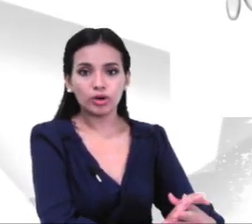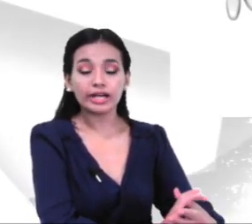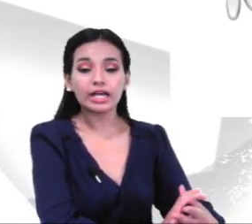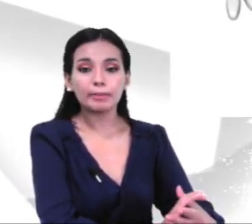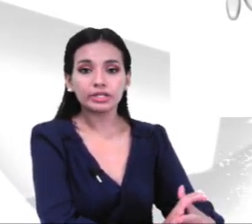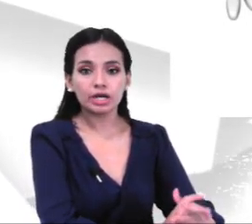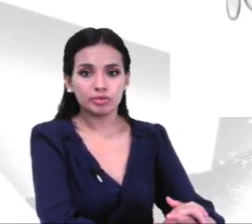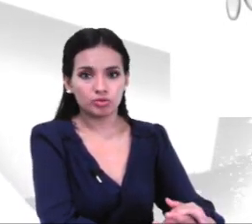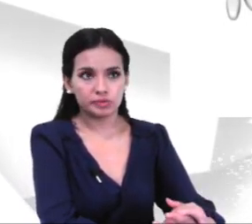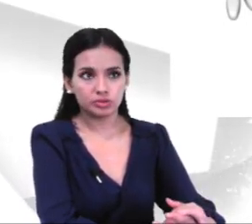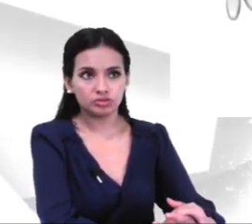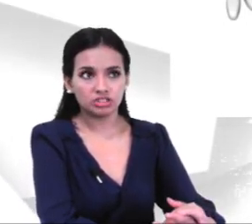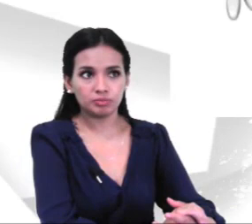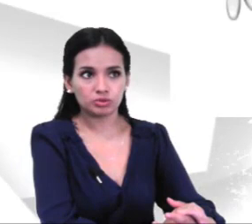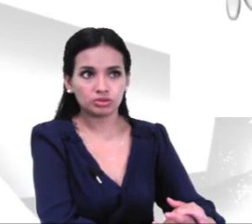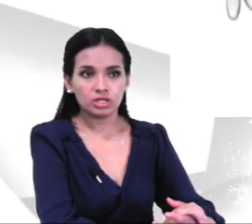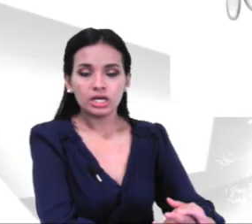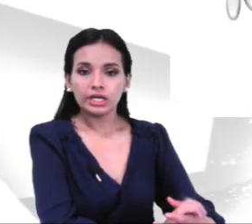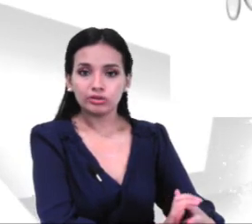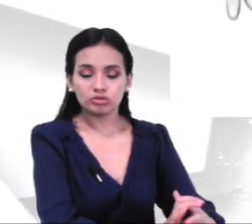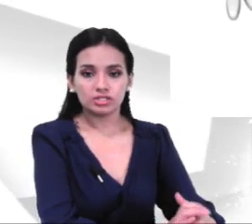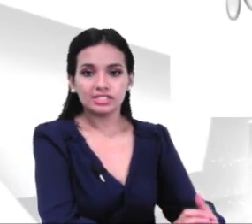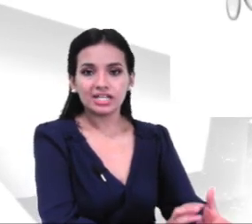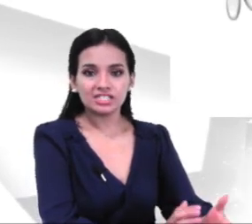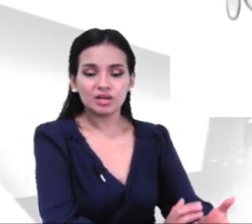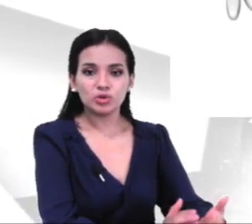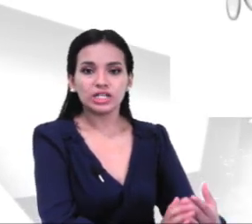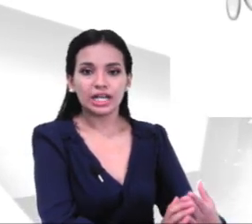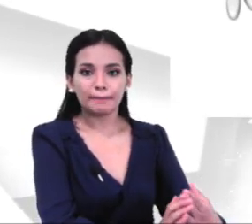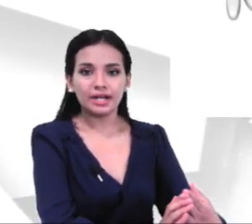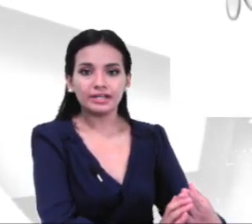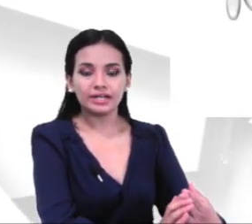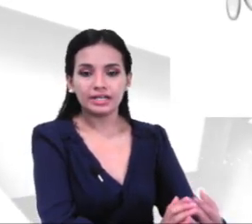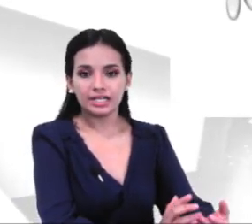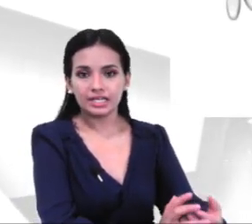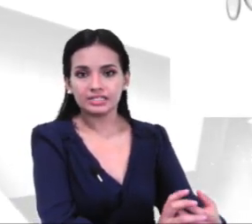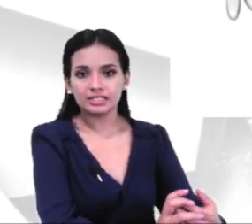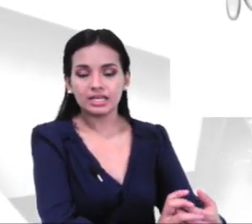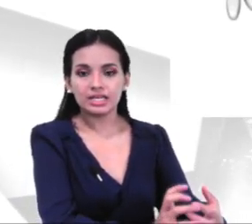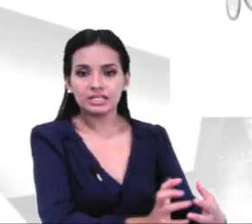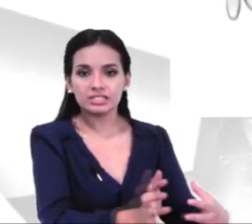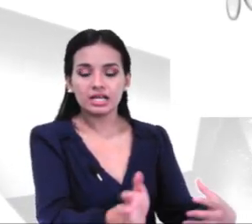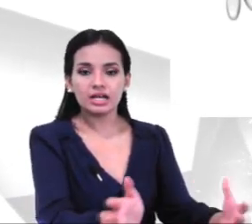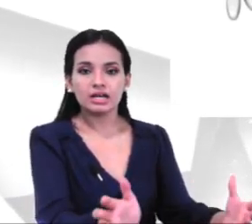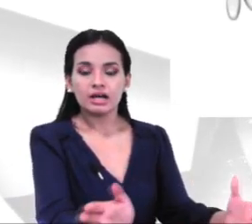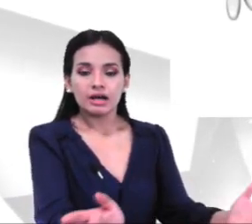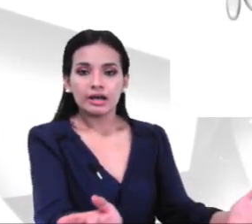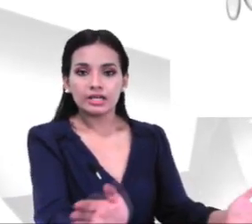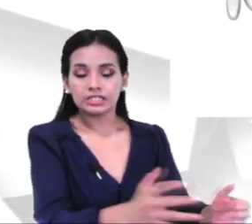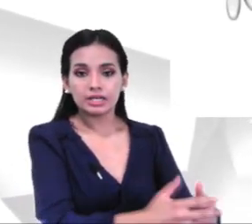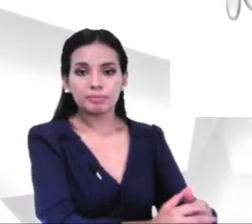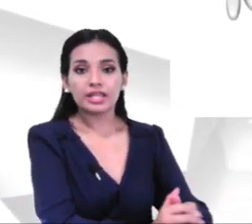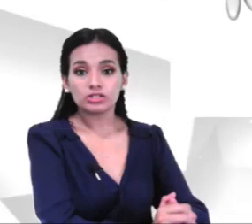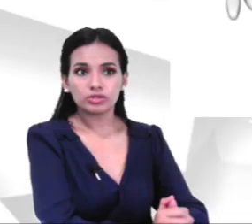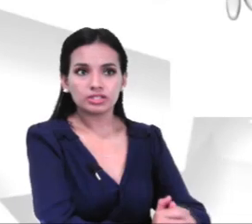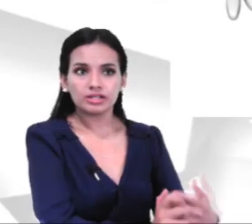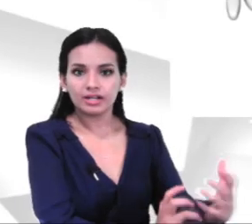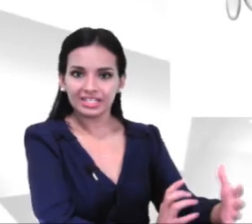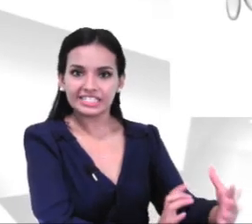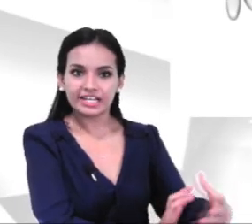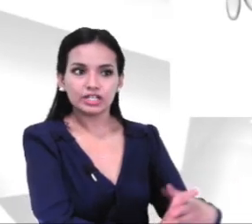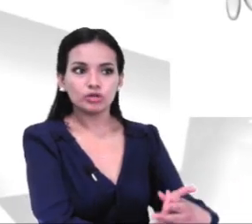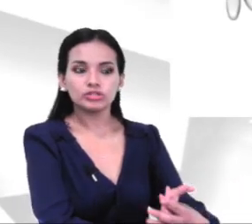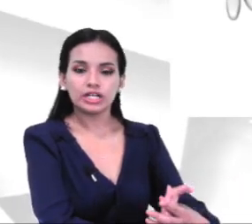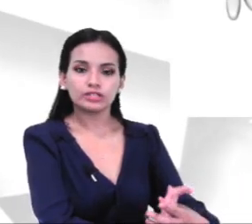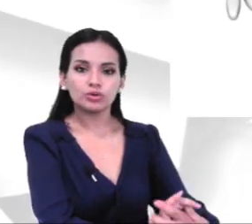invitando a que aprendamos nuevos conceptos entonces ya decíamos que la playa es esa ese pedazo de tierra